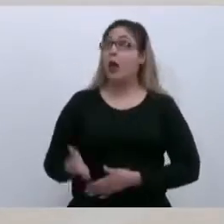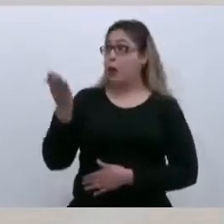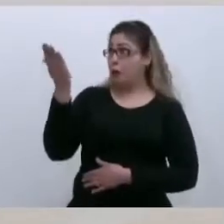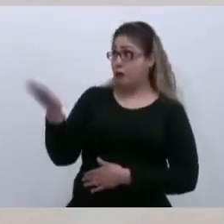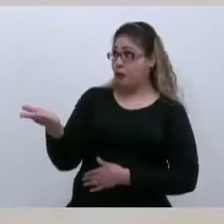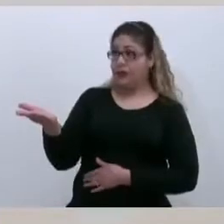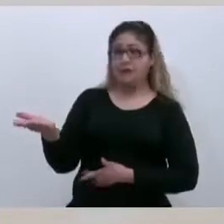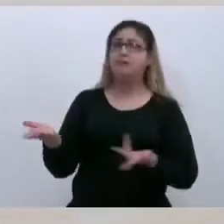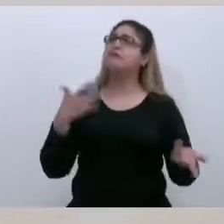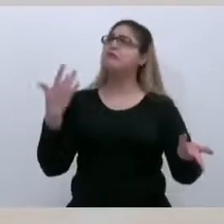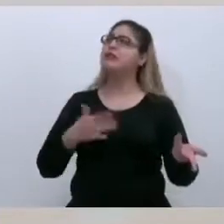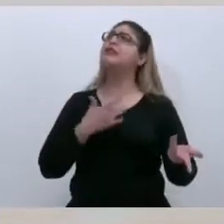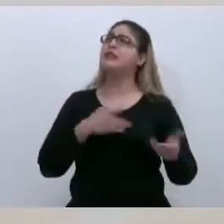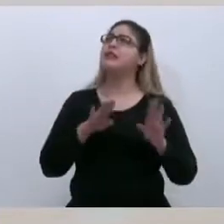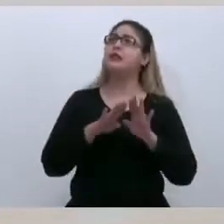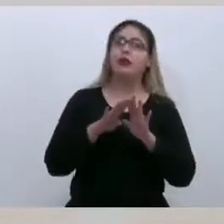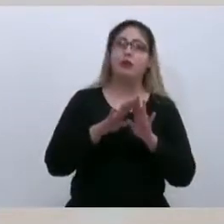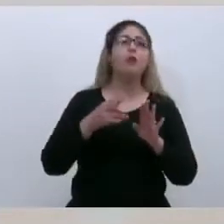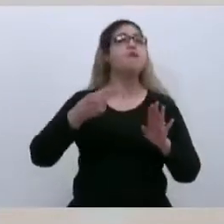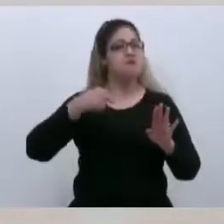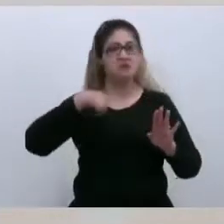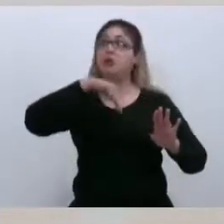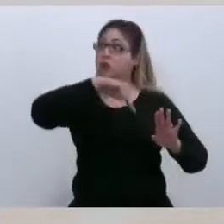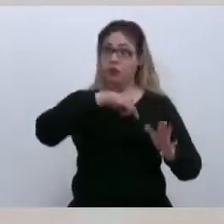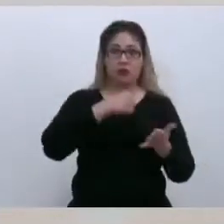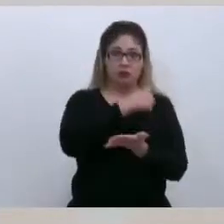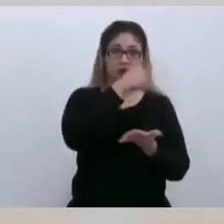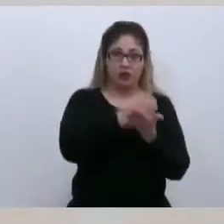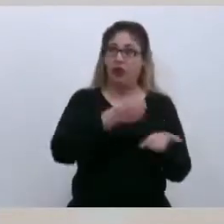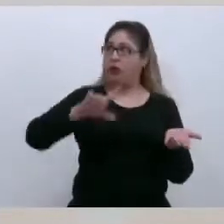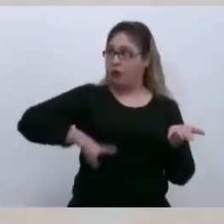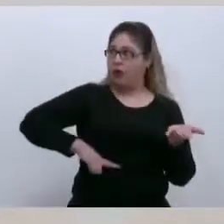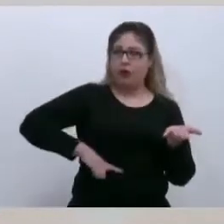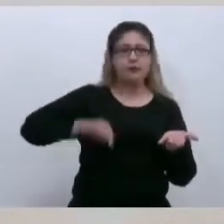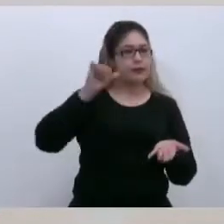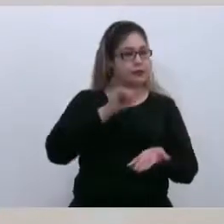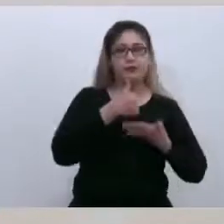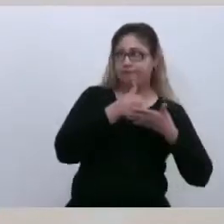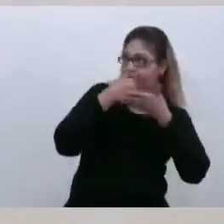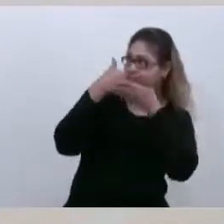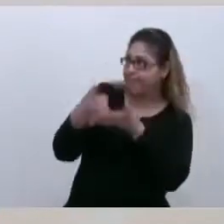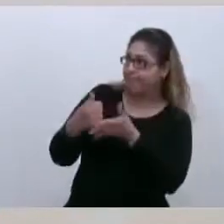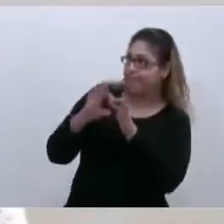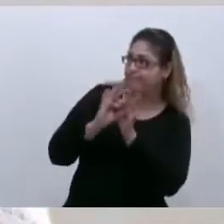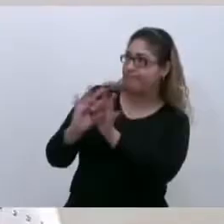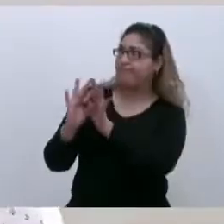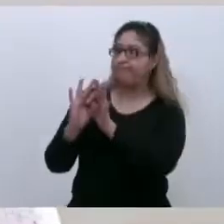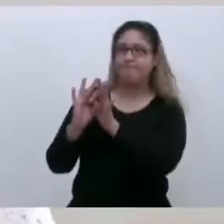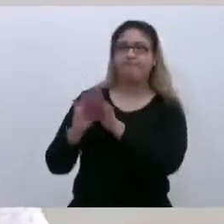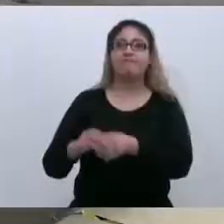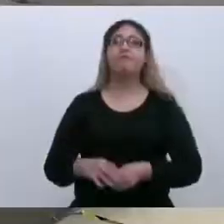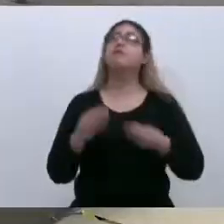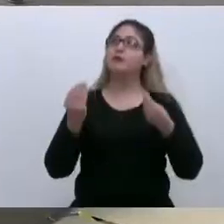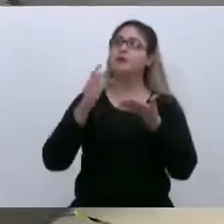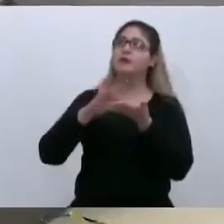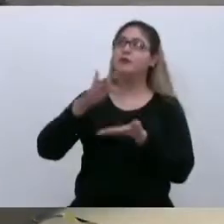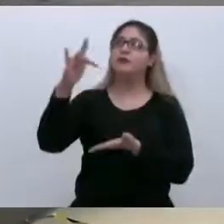gobierno de seguir trabajando para que a La Laguna y a Durango le vaya mejor. Por su atención, muchas